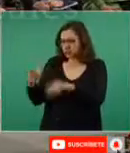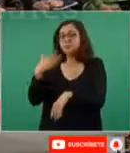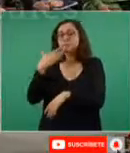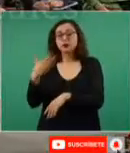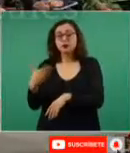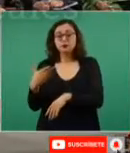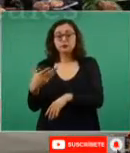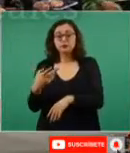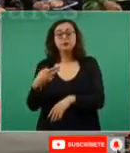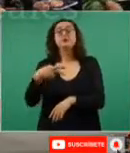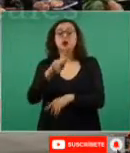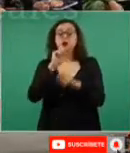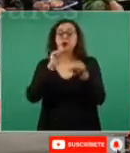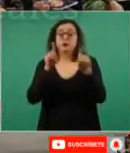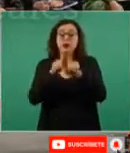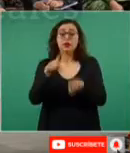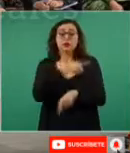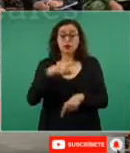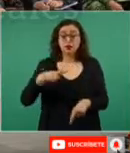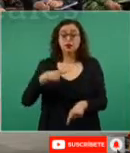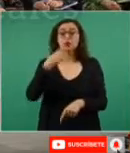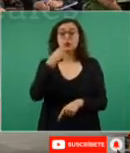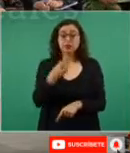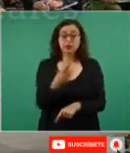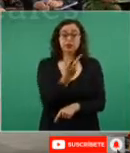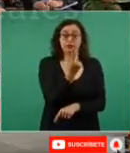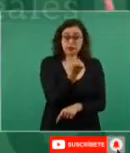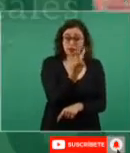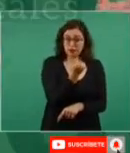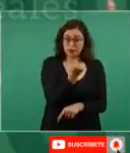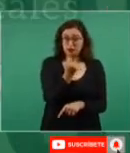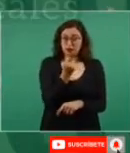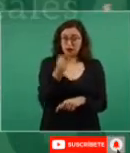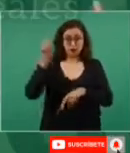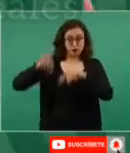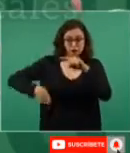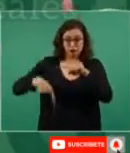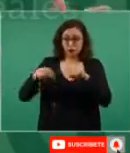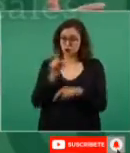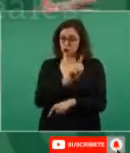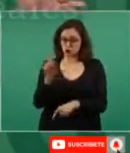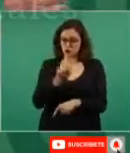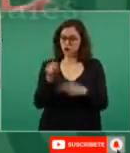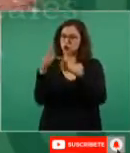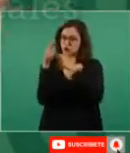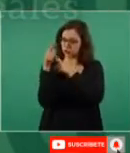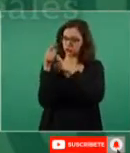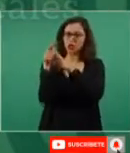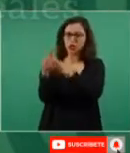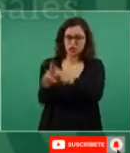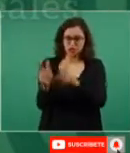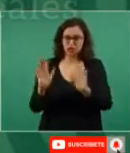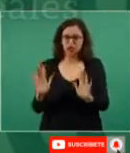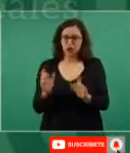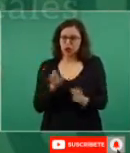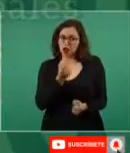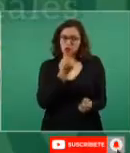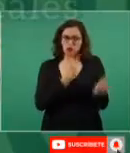va a continuar, por los que no quieran todavía asistir a la escuela,